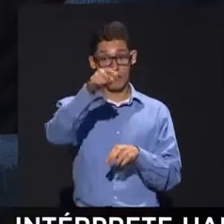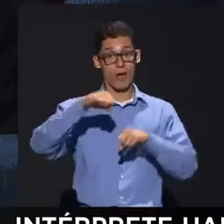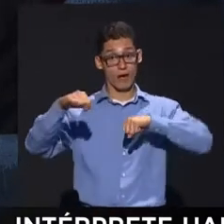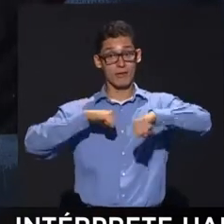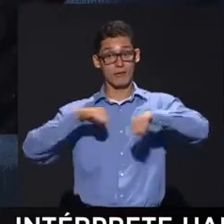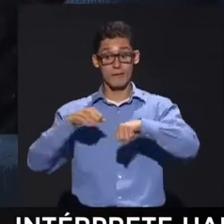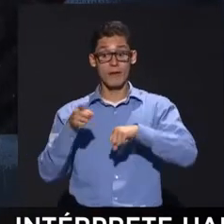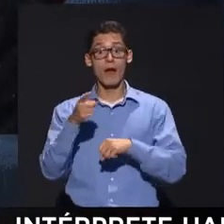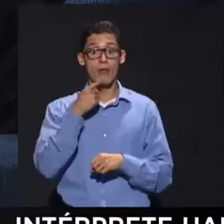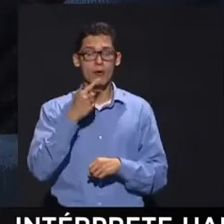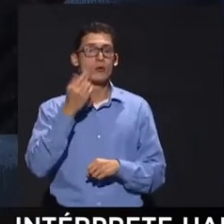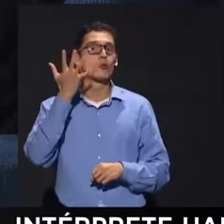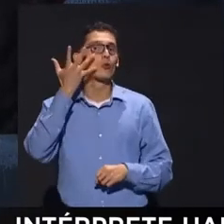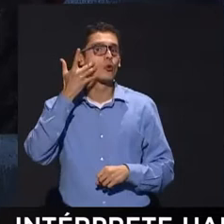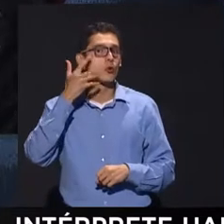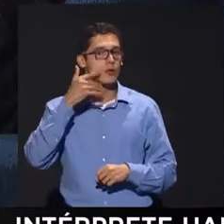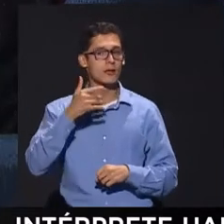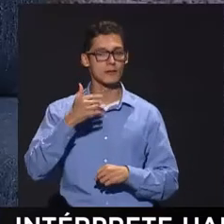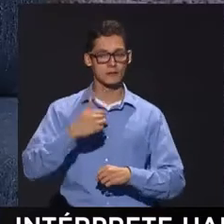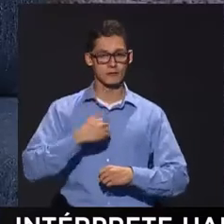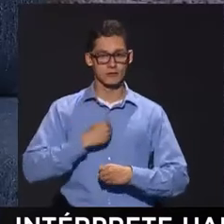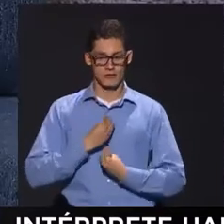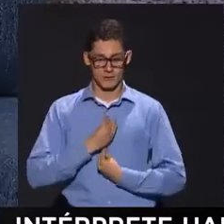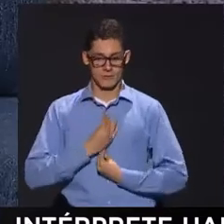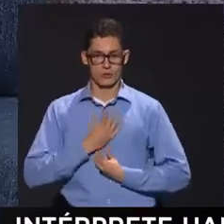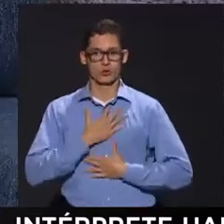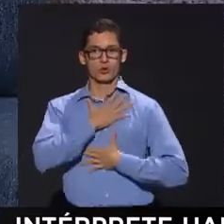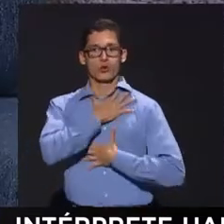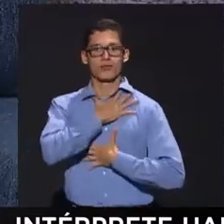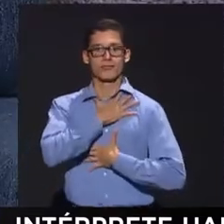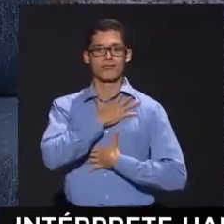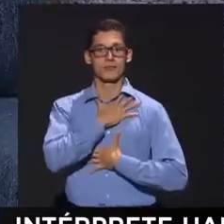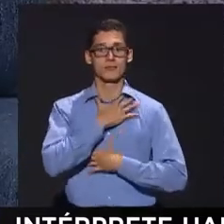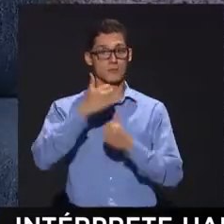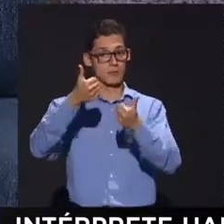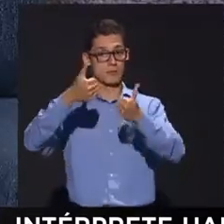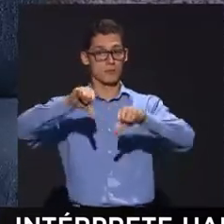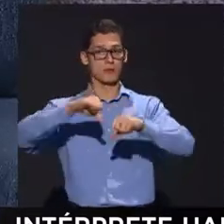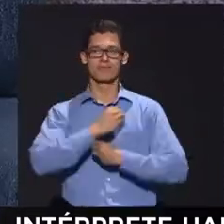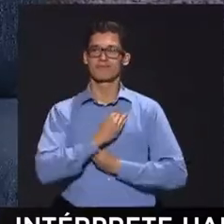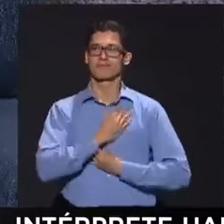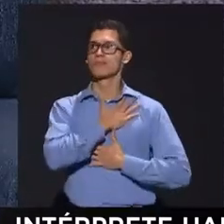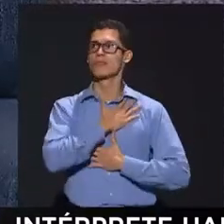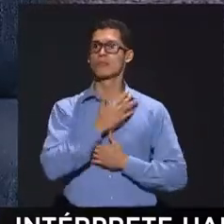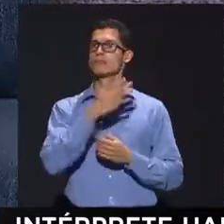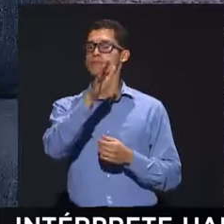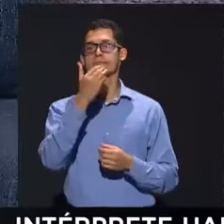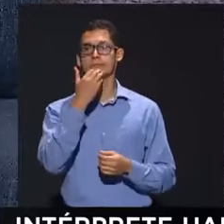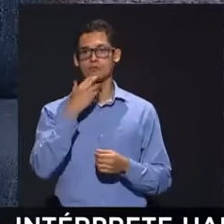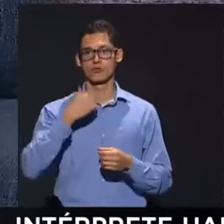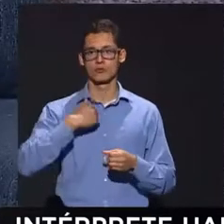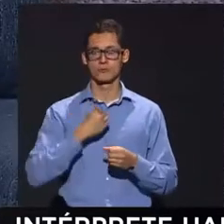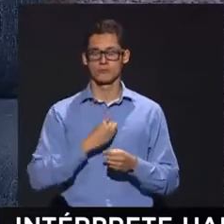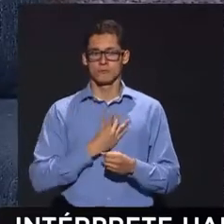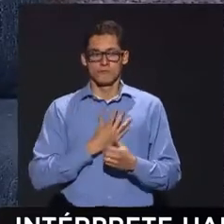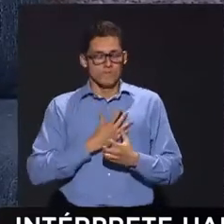Consiste en escribir diariamente las situaciones que de pronto nos desencadenan ciertas emociones y tenerlas ahí registradas. ¿Qué pasa?